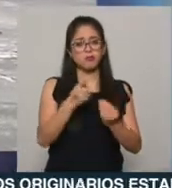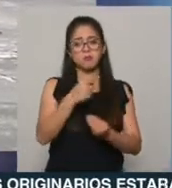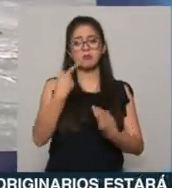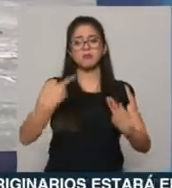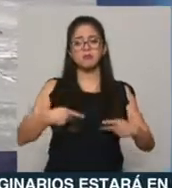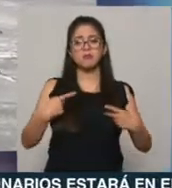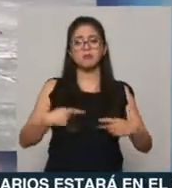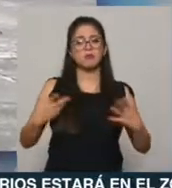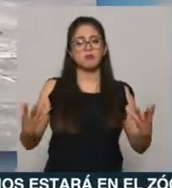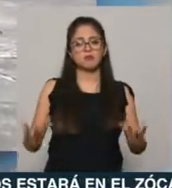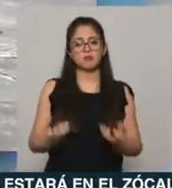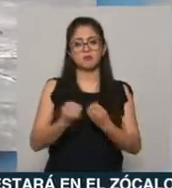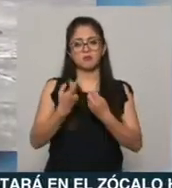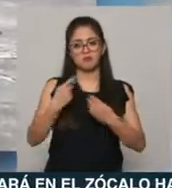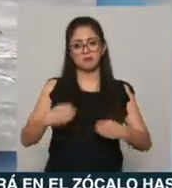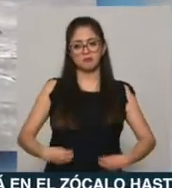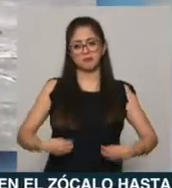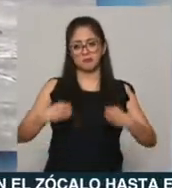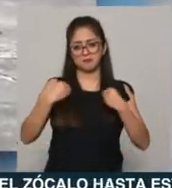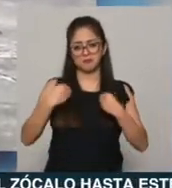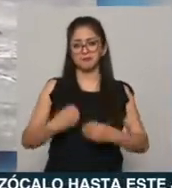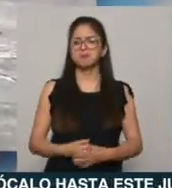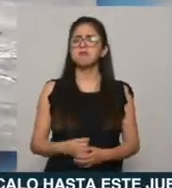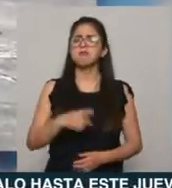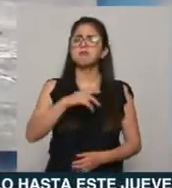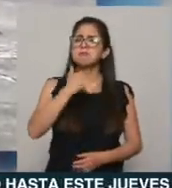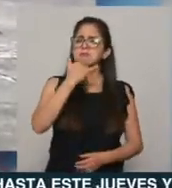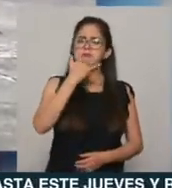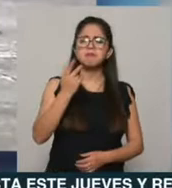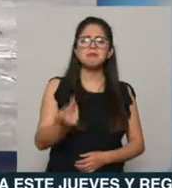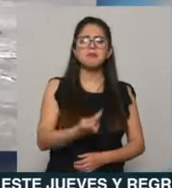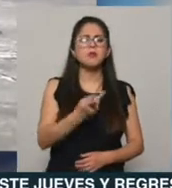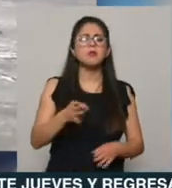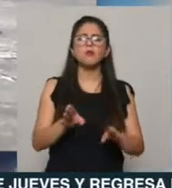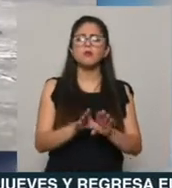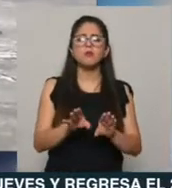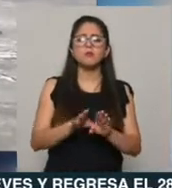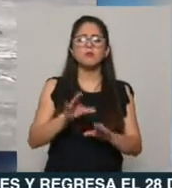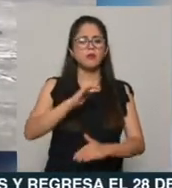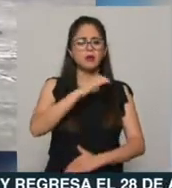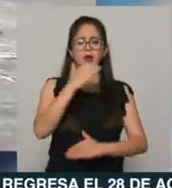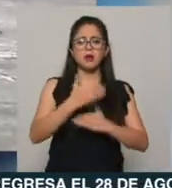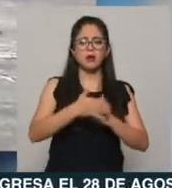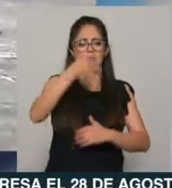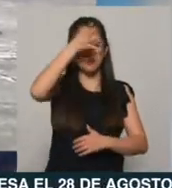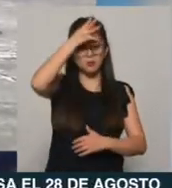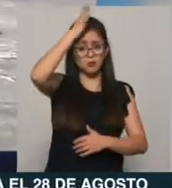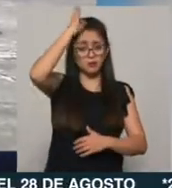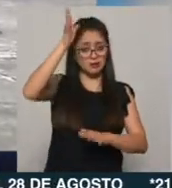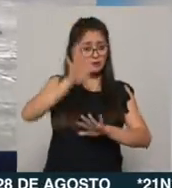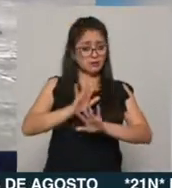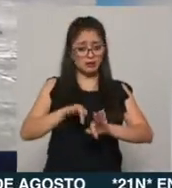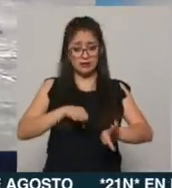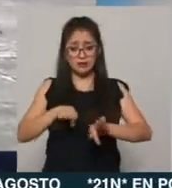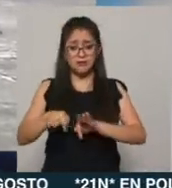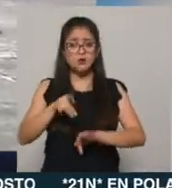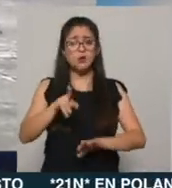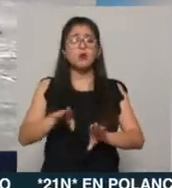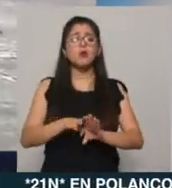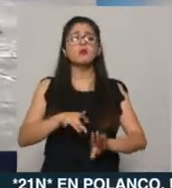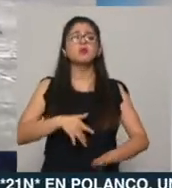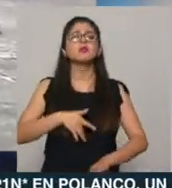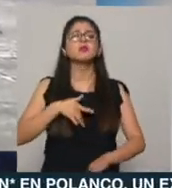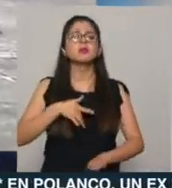y en lo personal, ¿cómo es que una persona termina su jornada, un bombero termina su jornada después de haber hecho un servicio como este? Bueno,